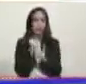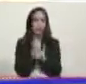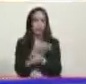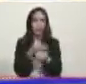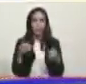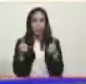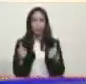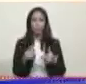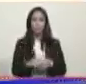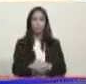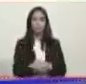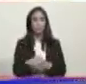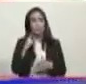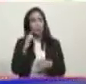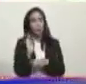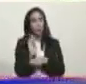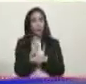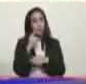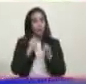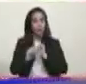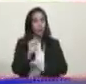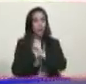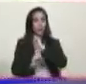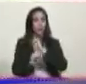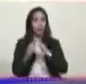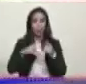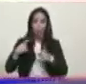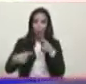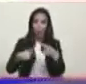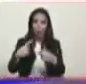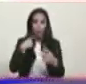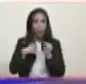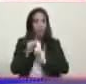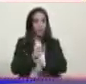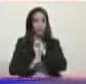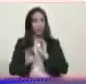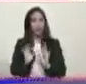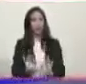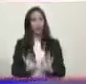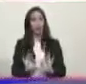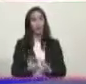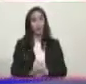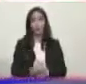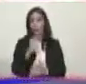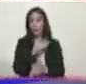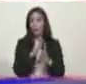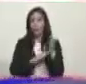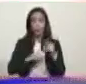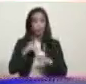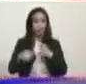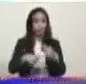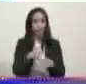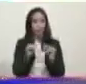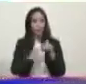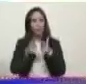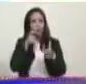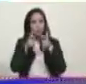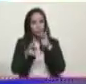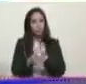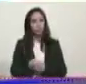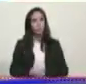Bueno, cuidar. Reverol, todos los días. Reverol, es parte de tu agenda diaria. La agenda